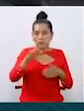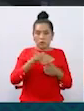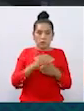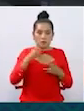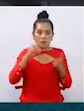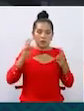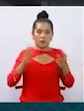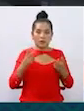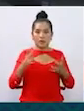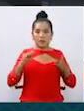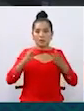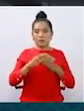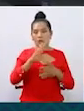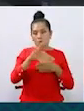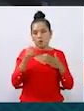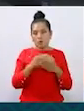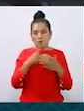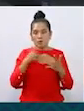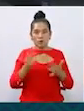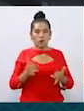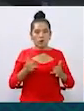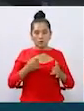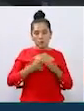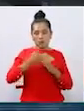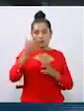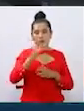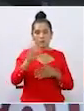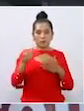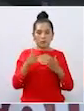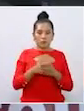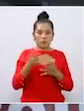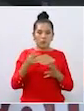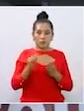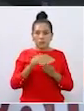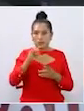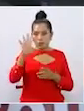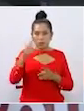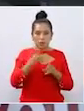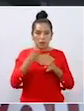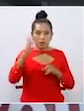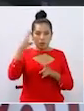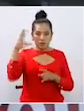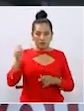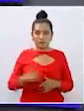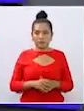desconocemos lo que en este día lo están realizando allá en Cochabamba.